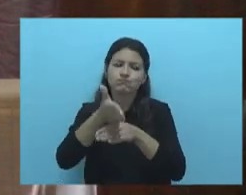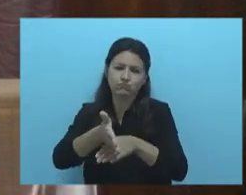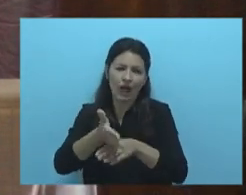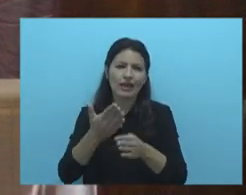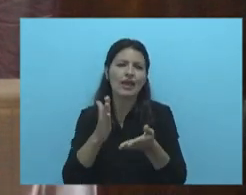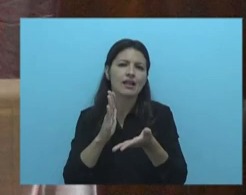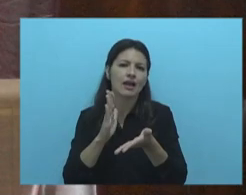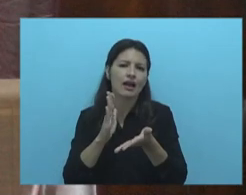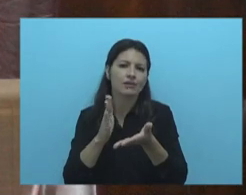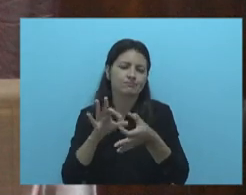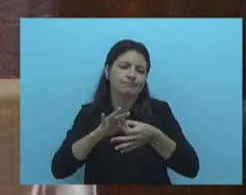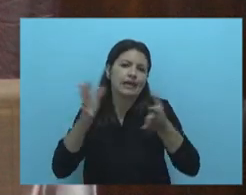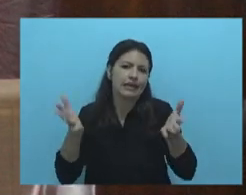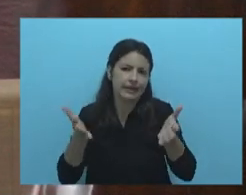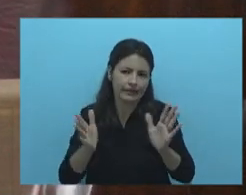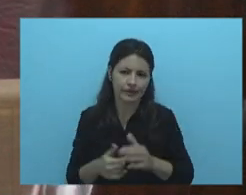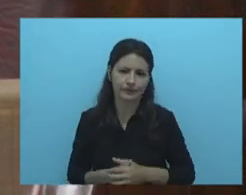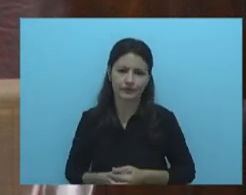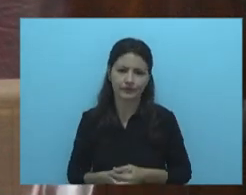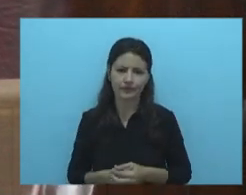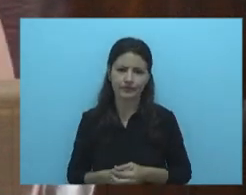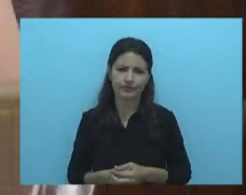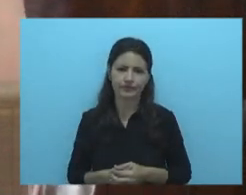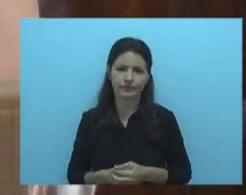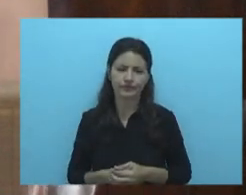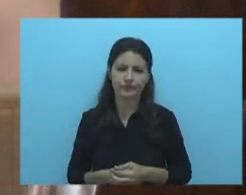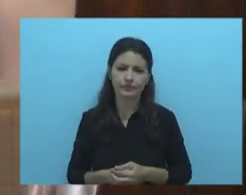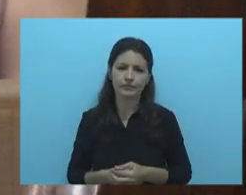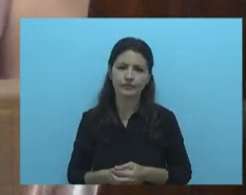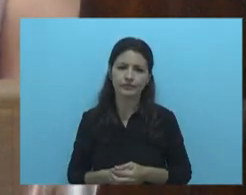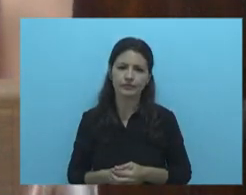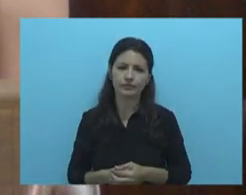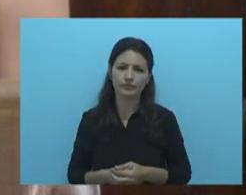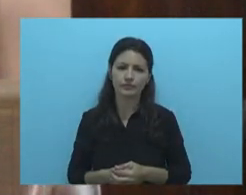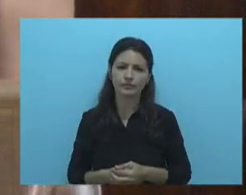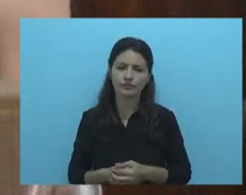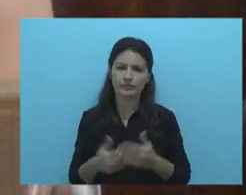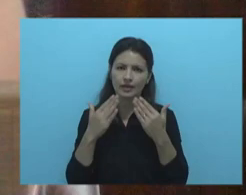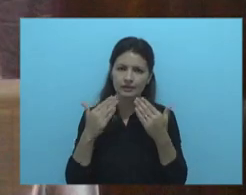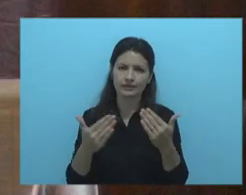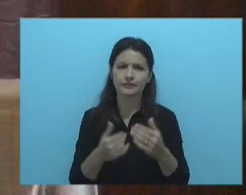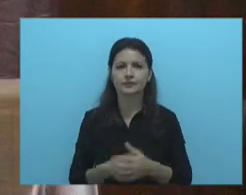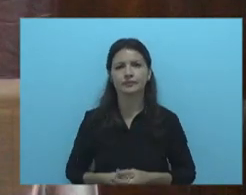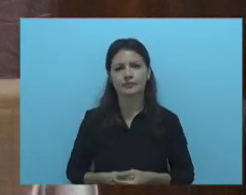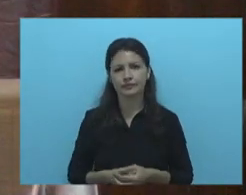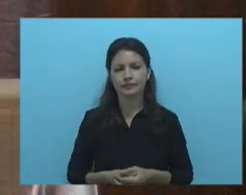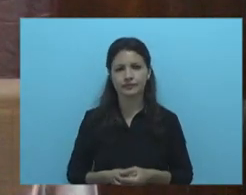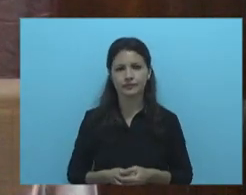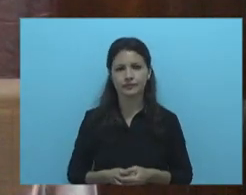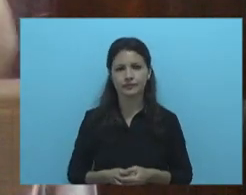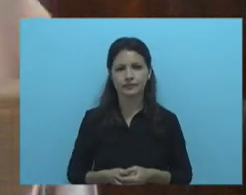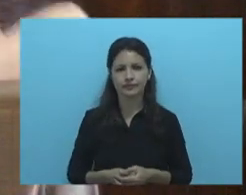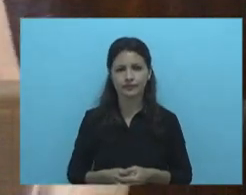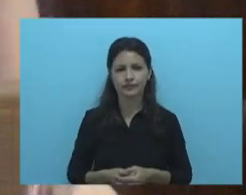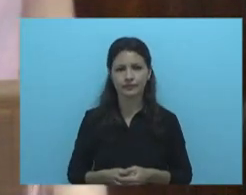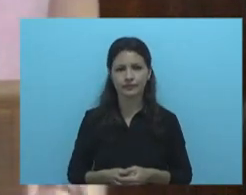para, entre otras cosas, la detección temprana del cáncer de mamas. Así que simplemente eso, y muchas gracias, presidente. Gracias,